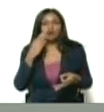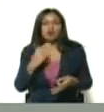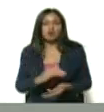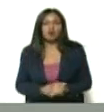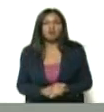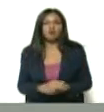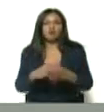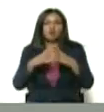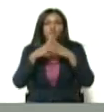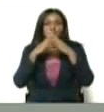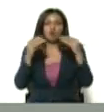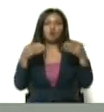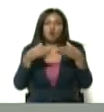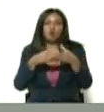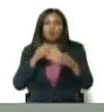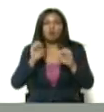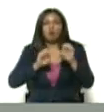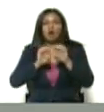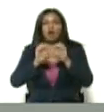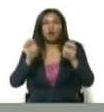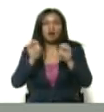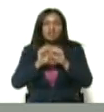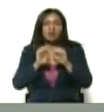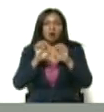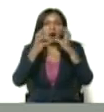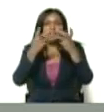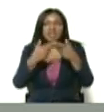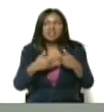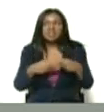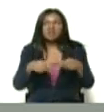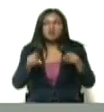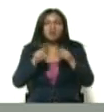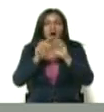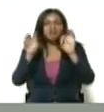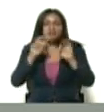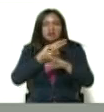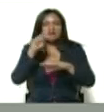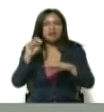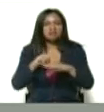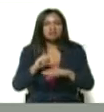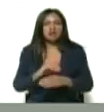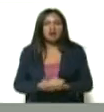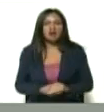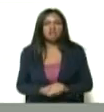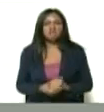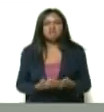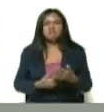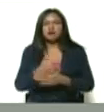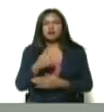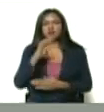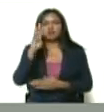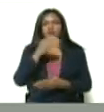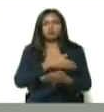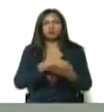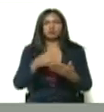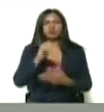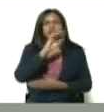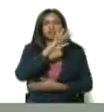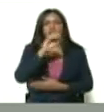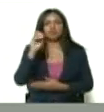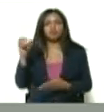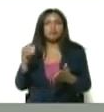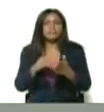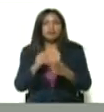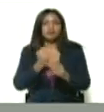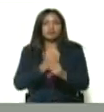aparato educativo, todo el aparato administrativo burocrático a nivel nacional, son más de 4.500.000